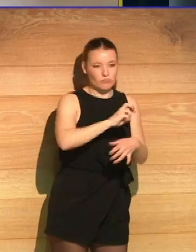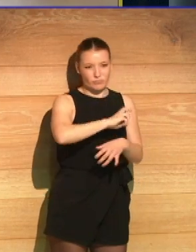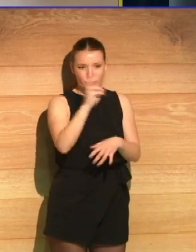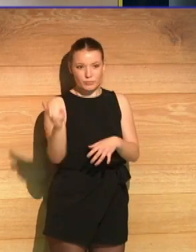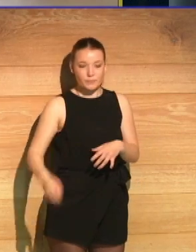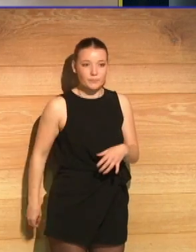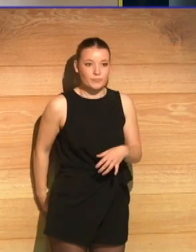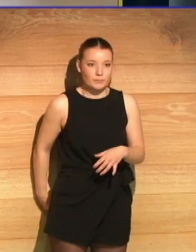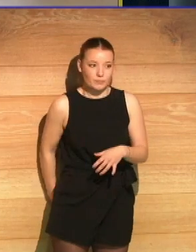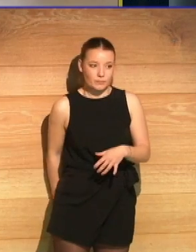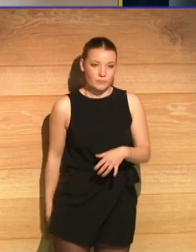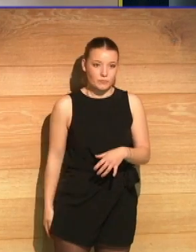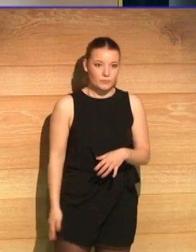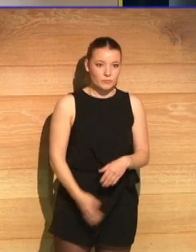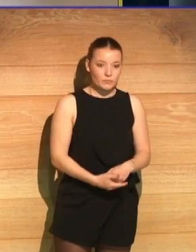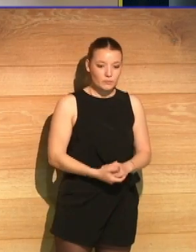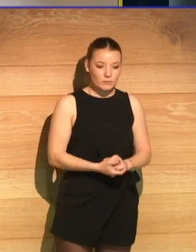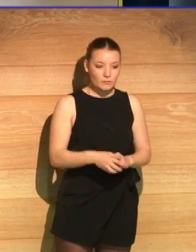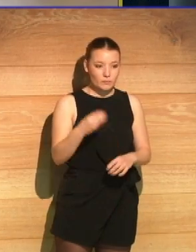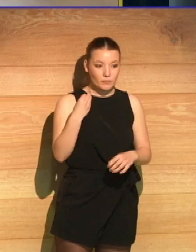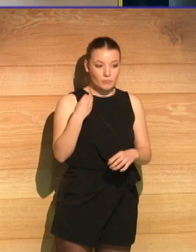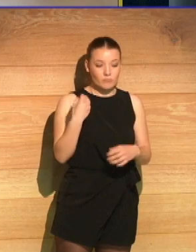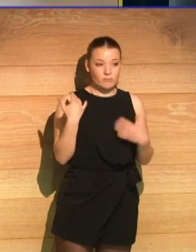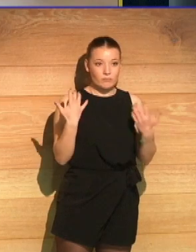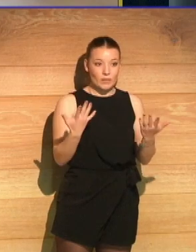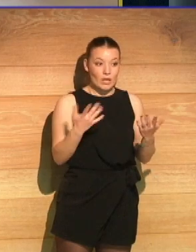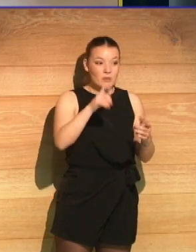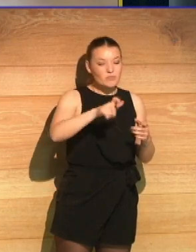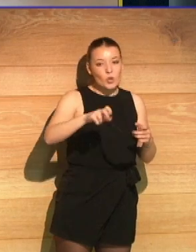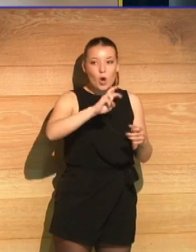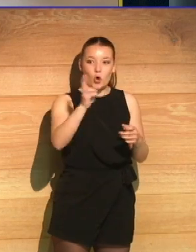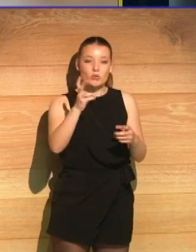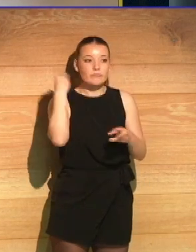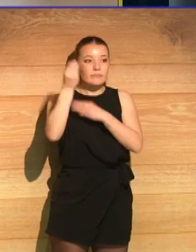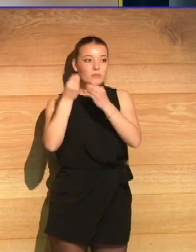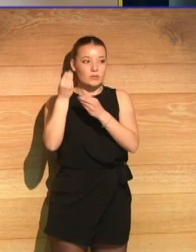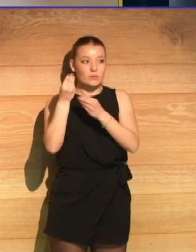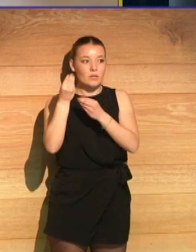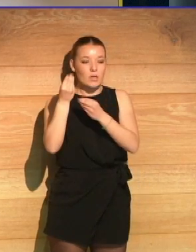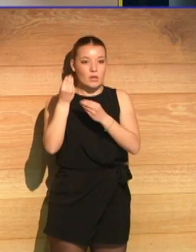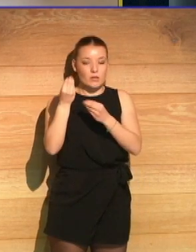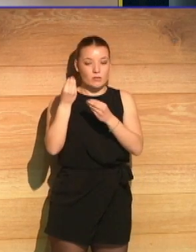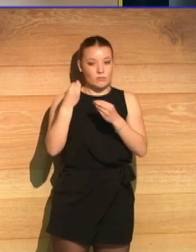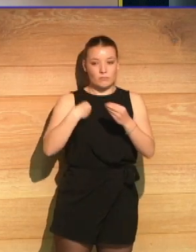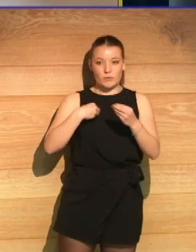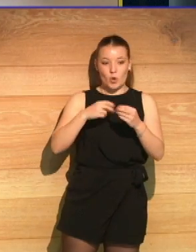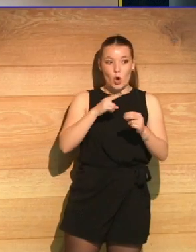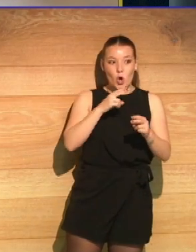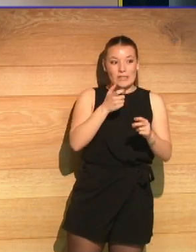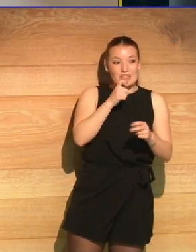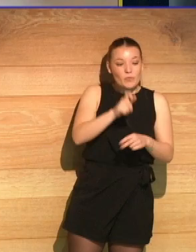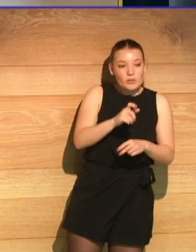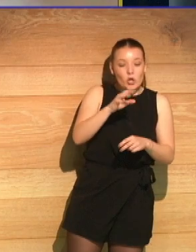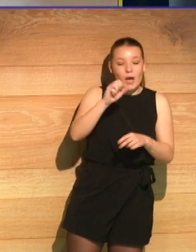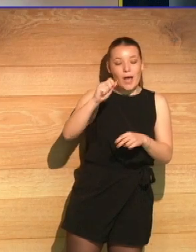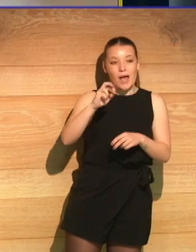pasan de un umbral determinado. Hay gente que es incluso crítica con la misma noción de antropoceno como término para